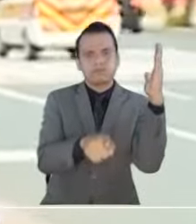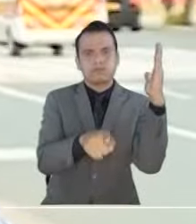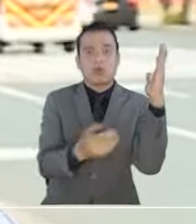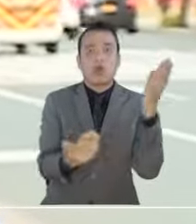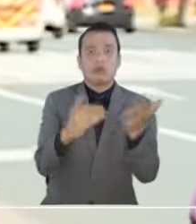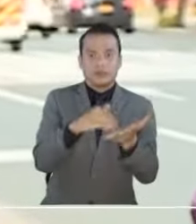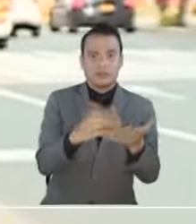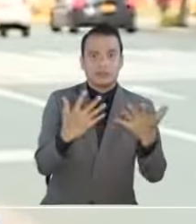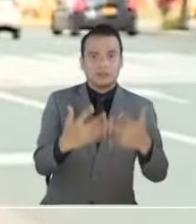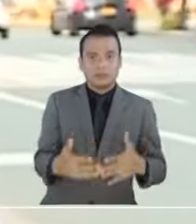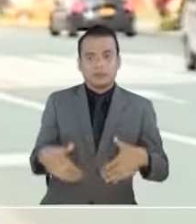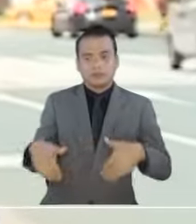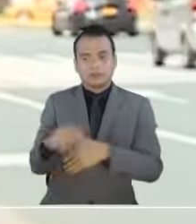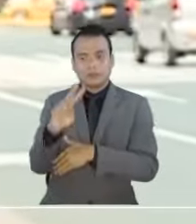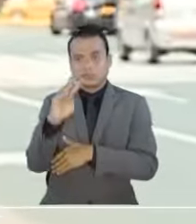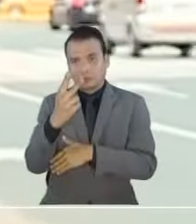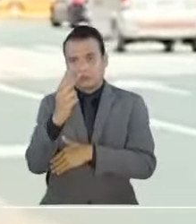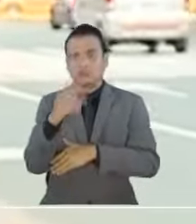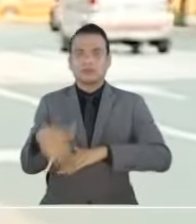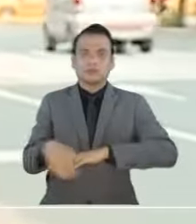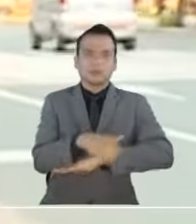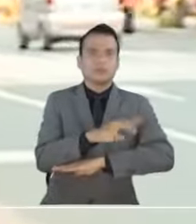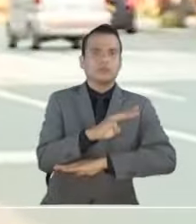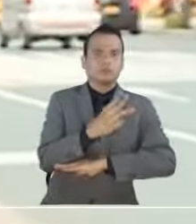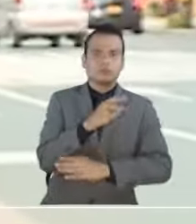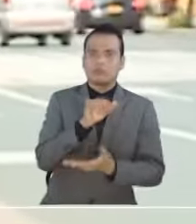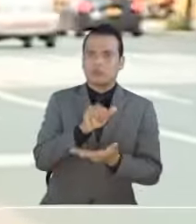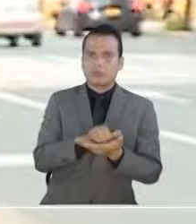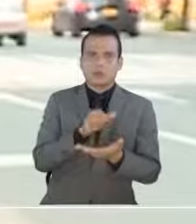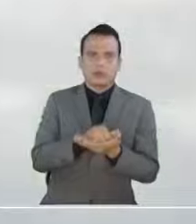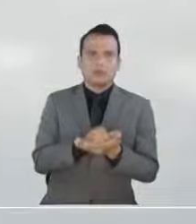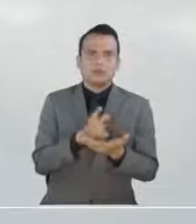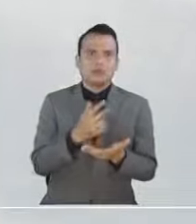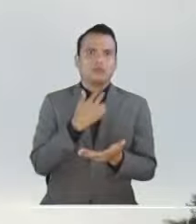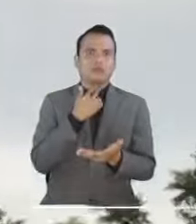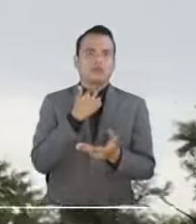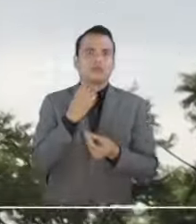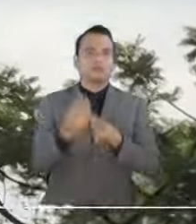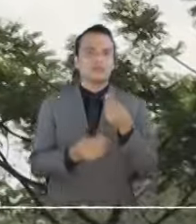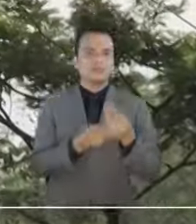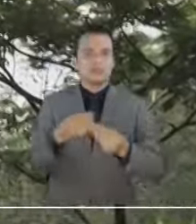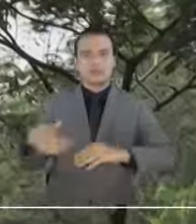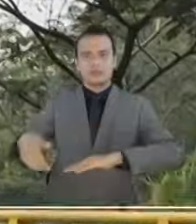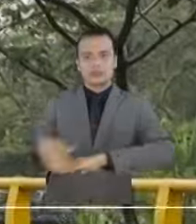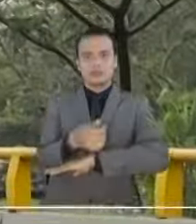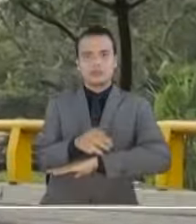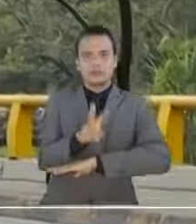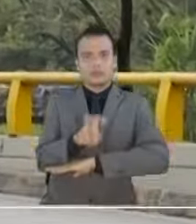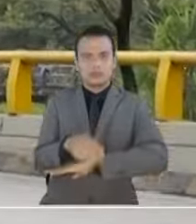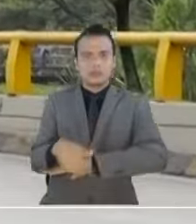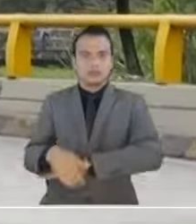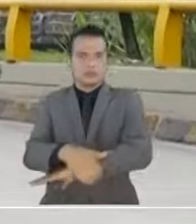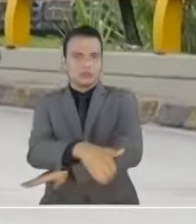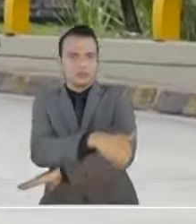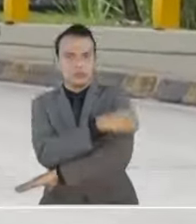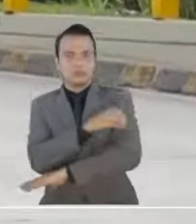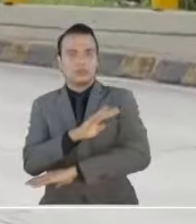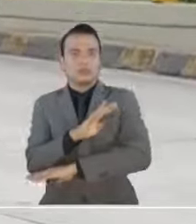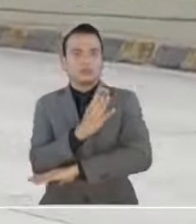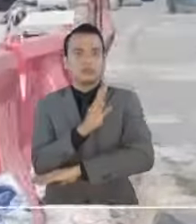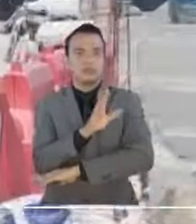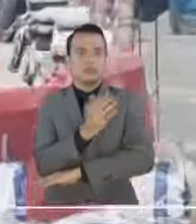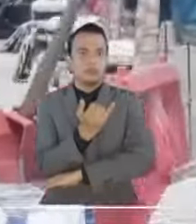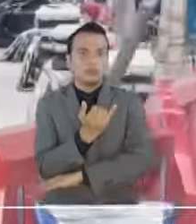la avenida tercera Igualmente van a encontrar cerrado tien que buscar la calle 18 Avenida cuarta Cuál es el llamado a no meterse al